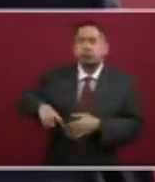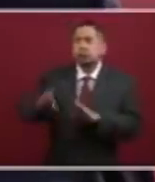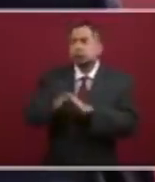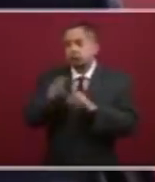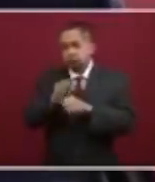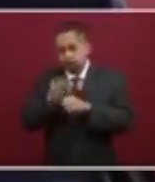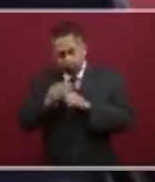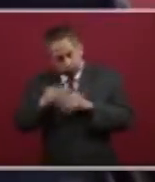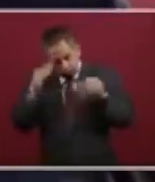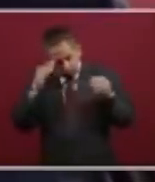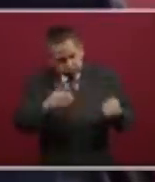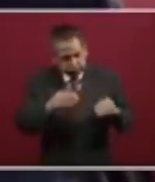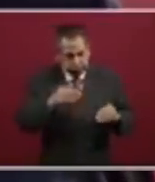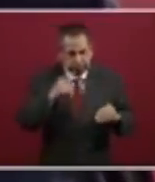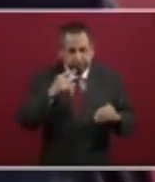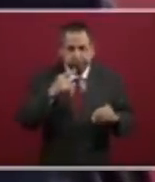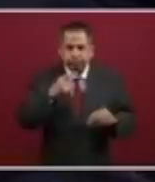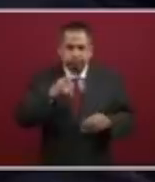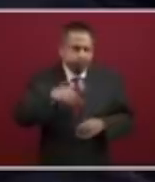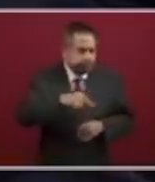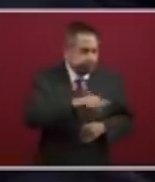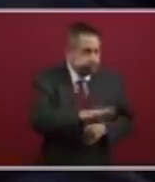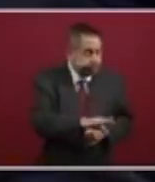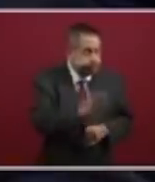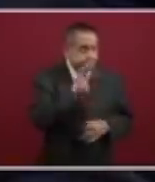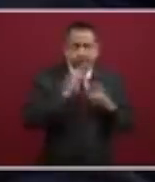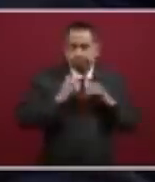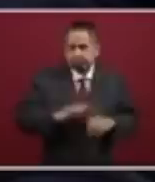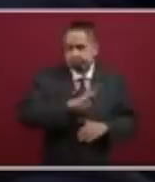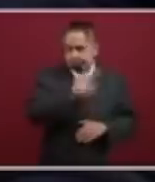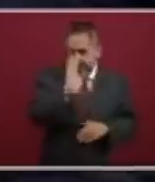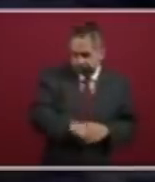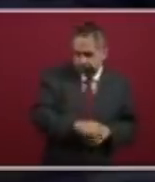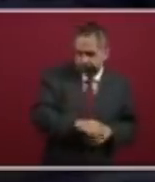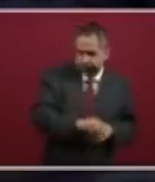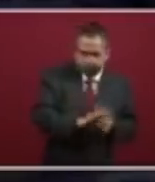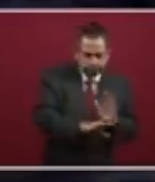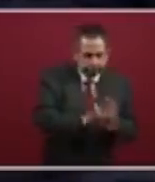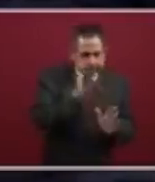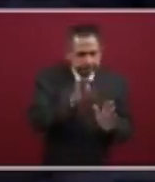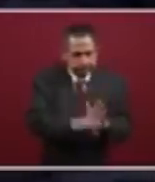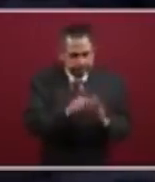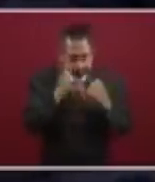dedicar a localizar y a identificar los restos que hay en las